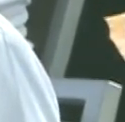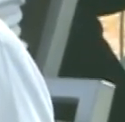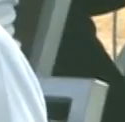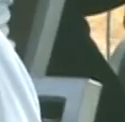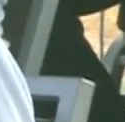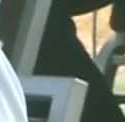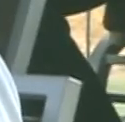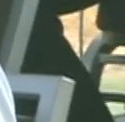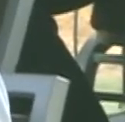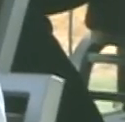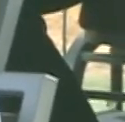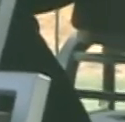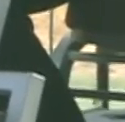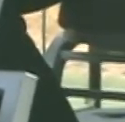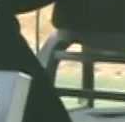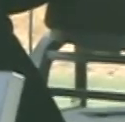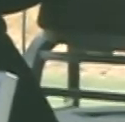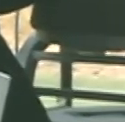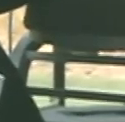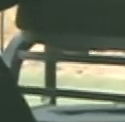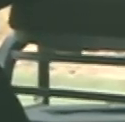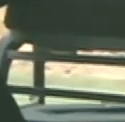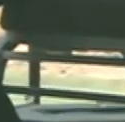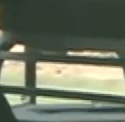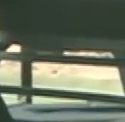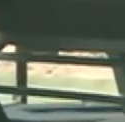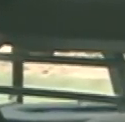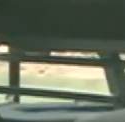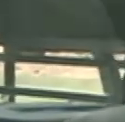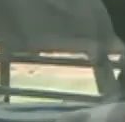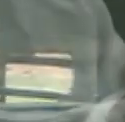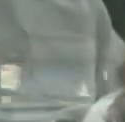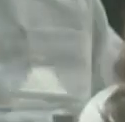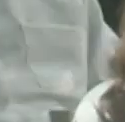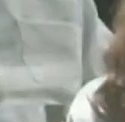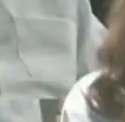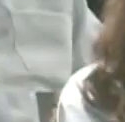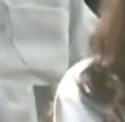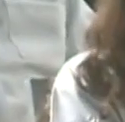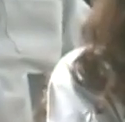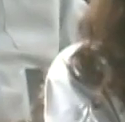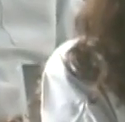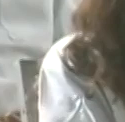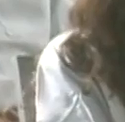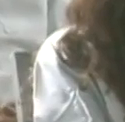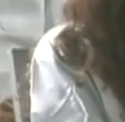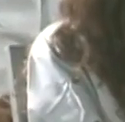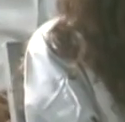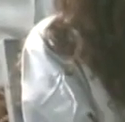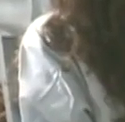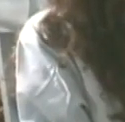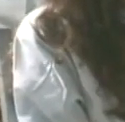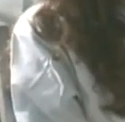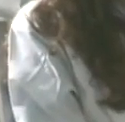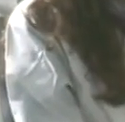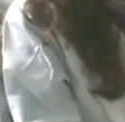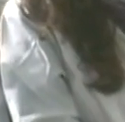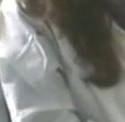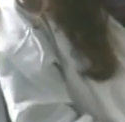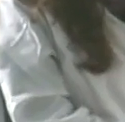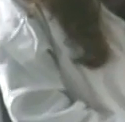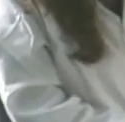científicos, científicas de la salud, queridos y queridas compatriotas. Bueno, aquí estamos